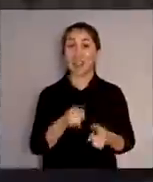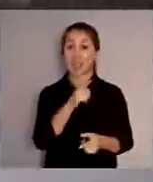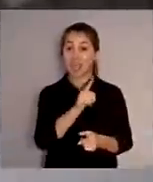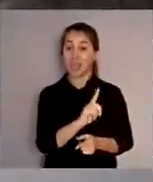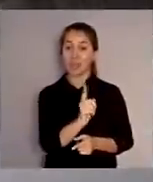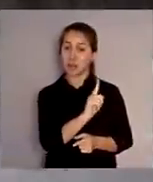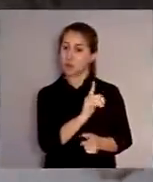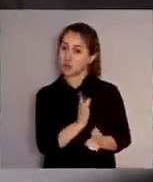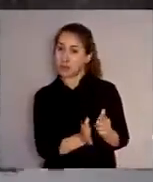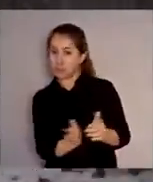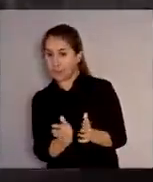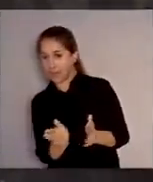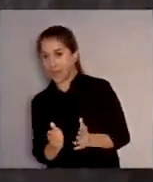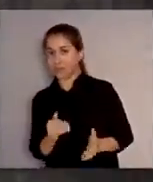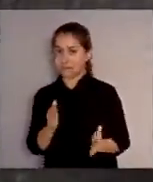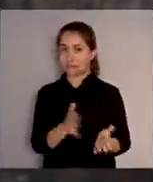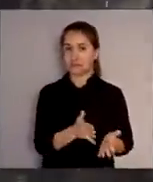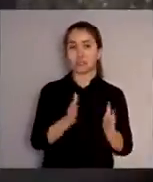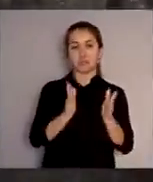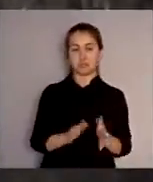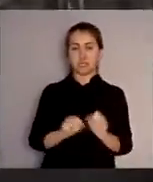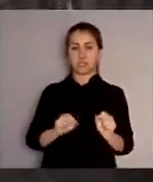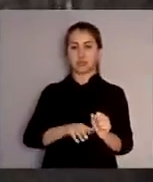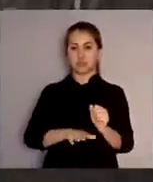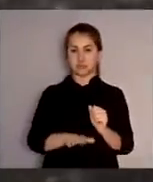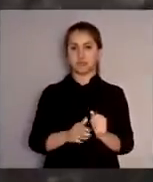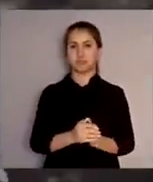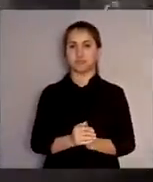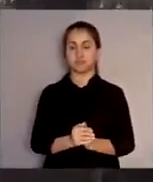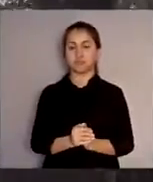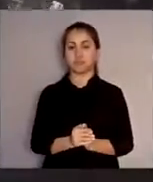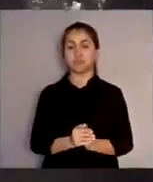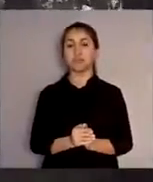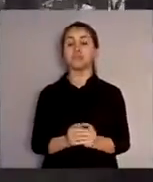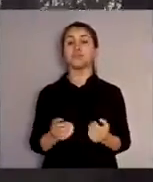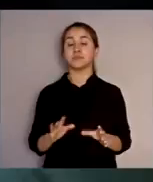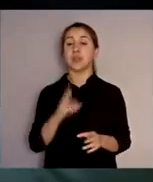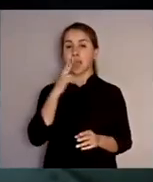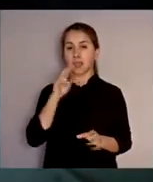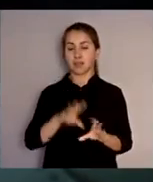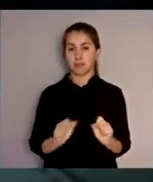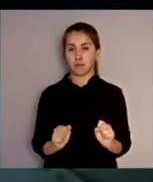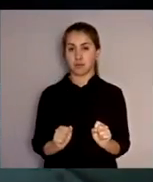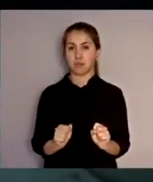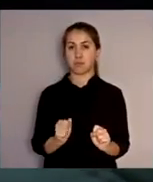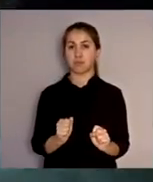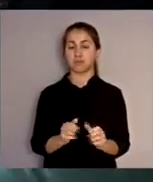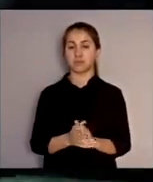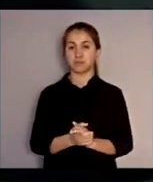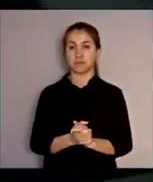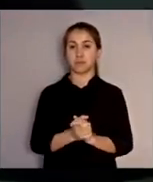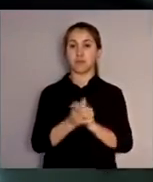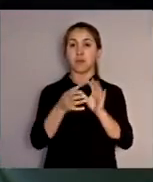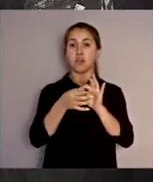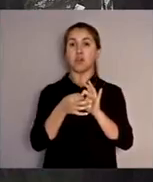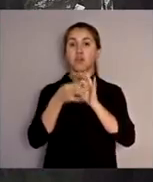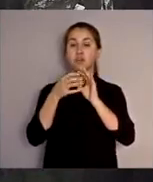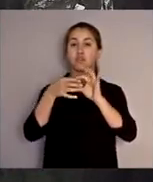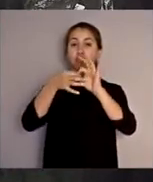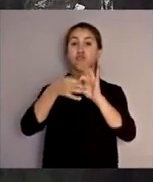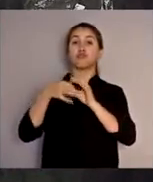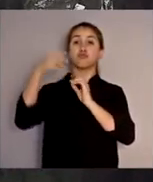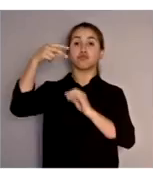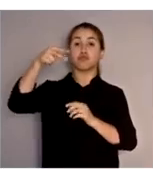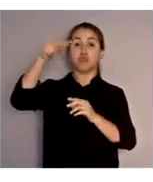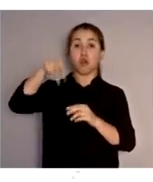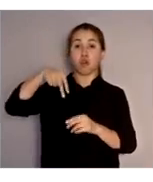Ahí, no tan para allá. Aquí quedamos. Nos caímos los ya. Nos quedamos colgando. ¿Colgando de qué? Se nos